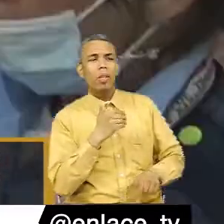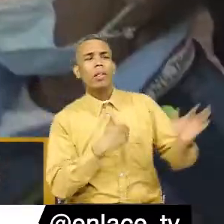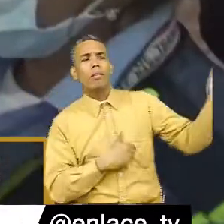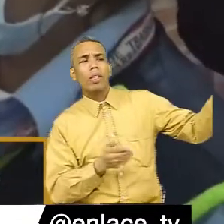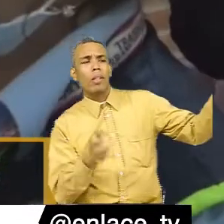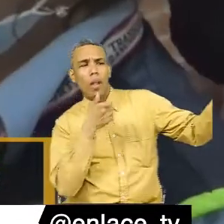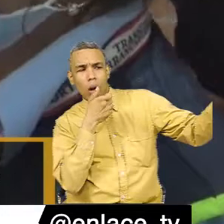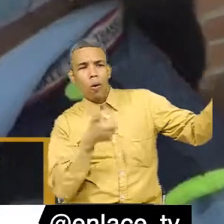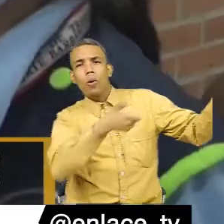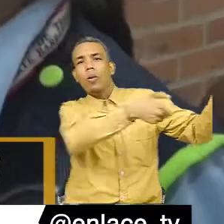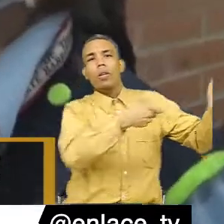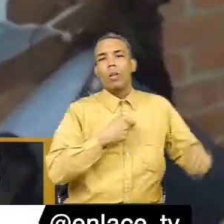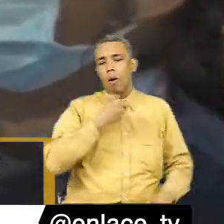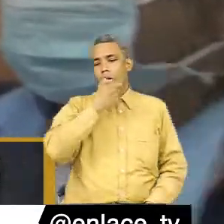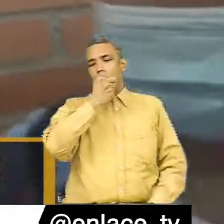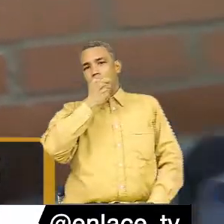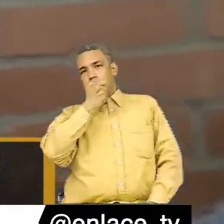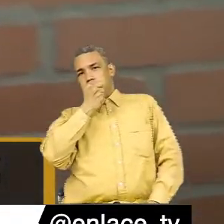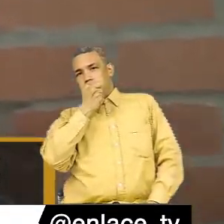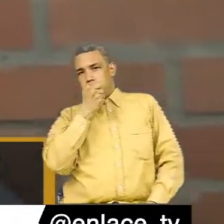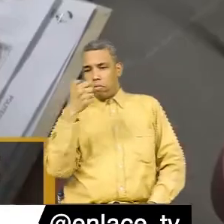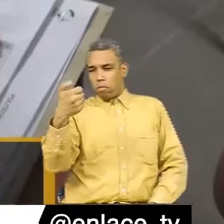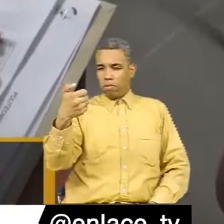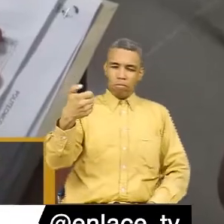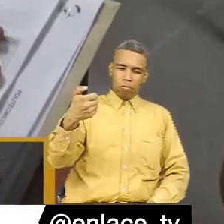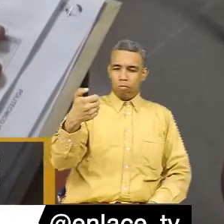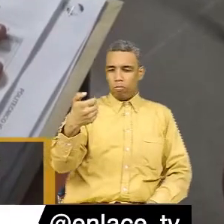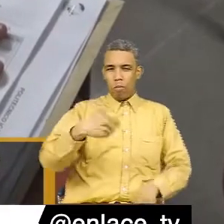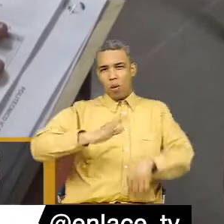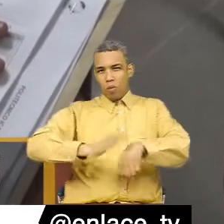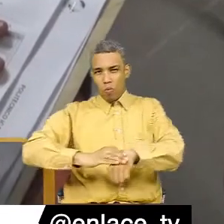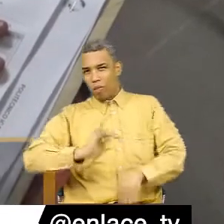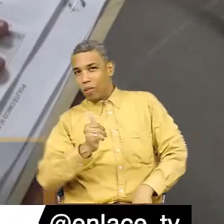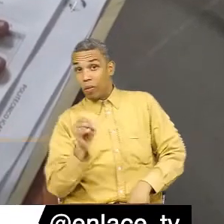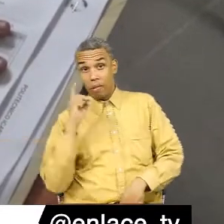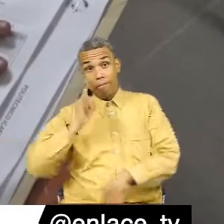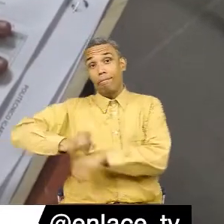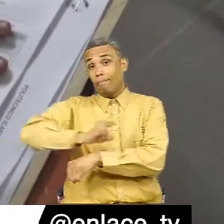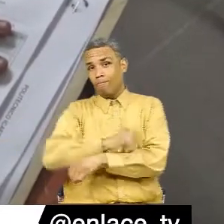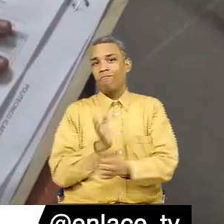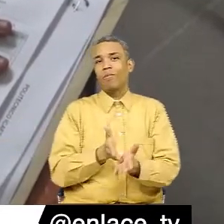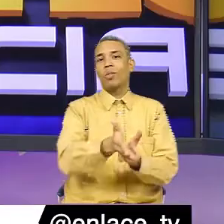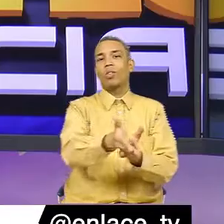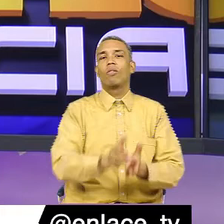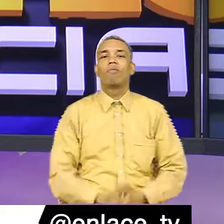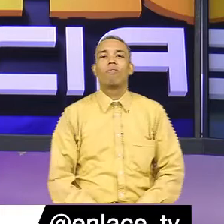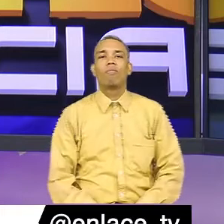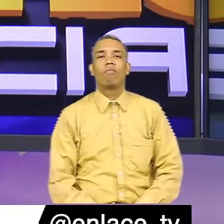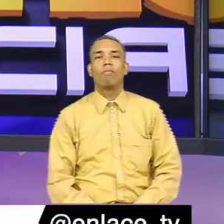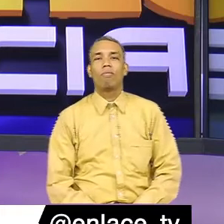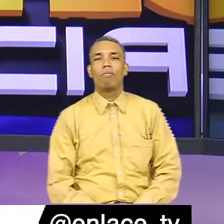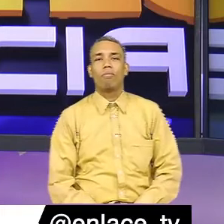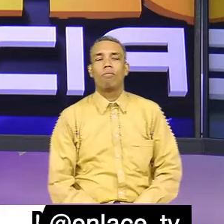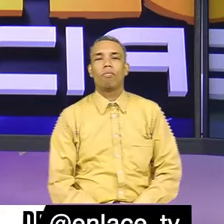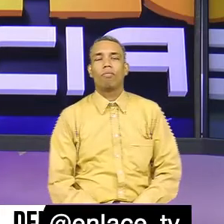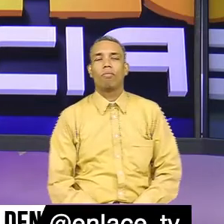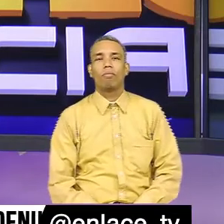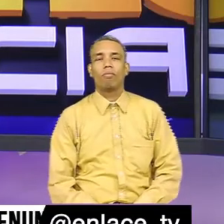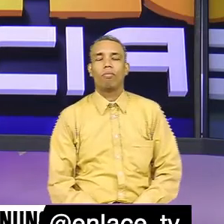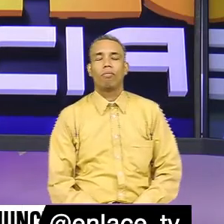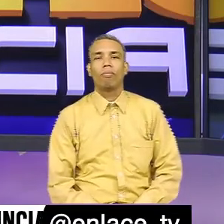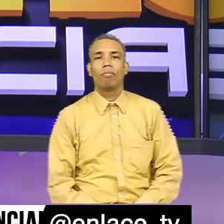conductores implicados para aportar en las posibles responsabilidades de los accidentes. Y hoy en Enlace